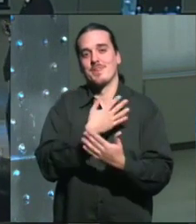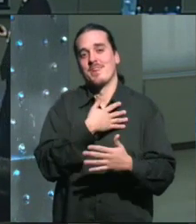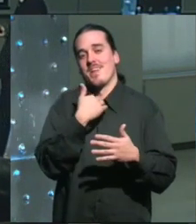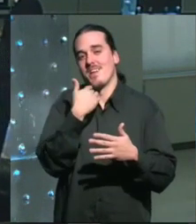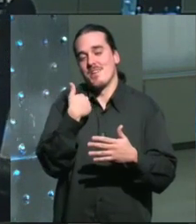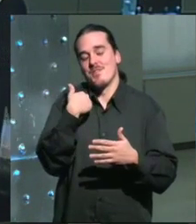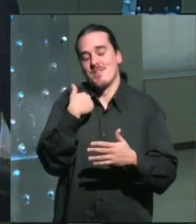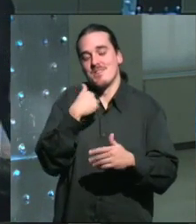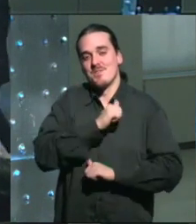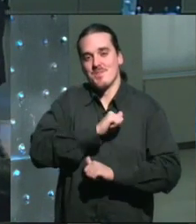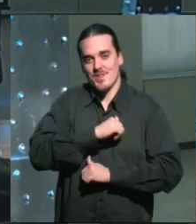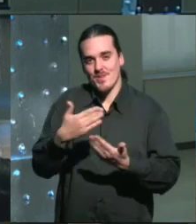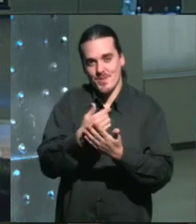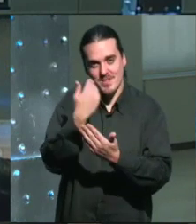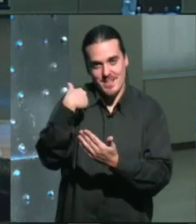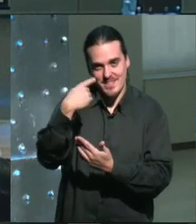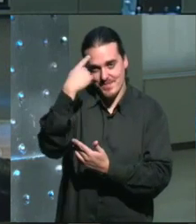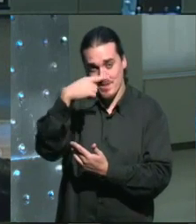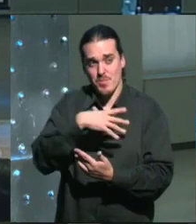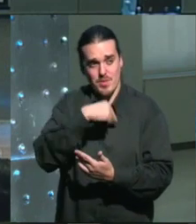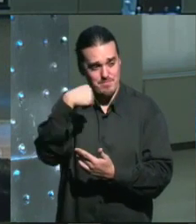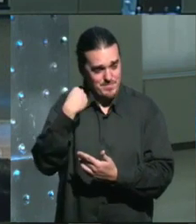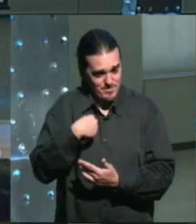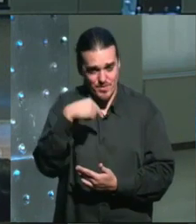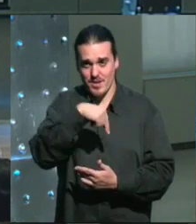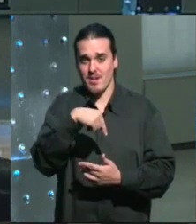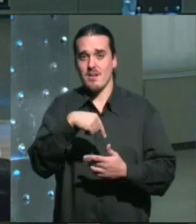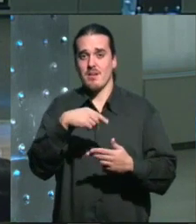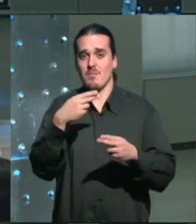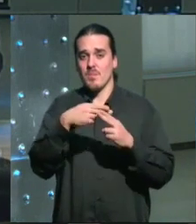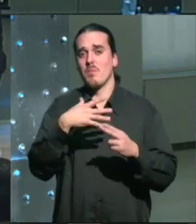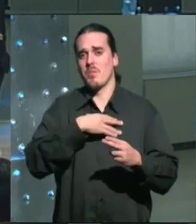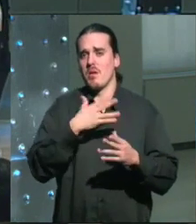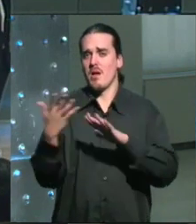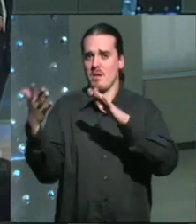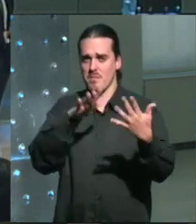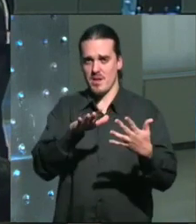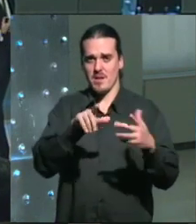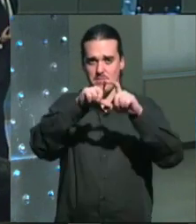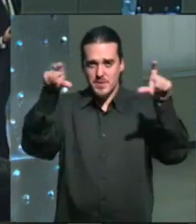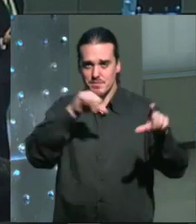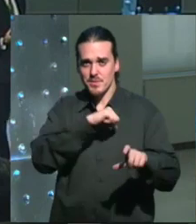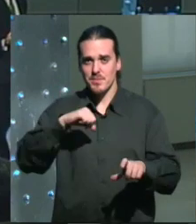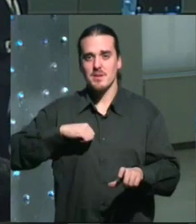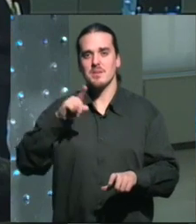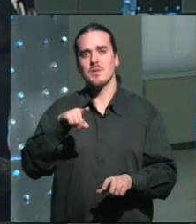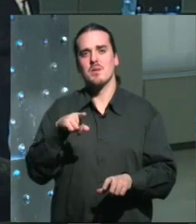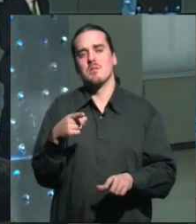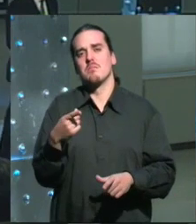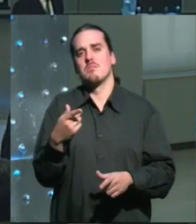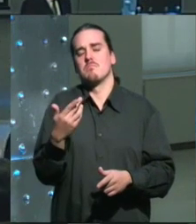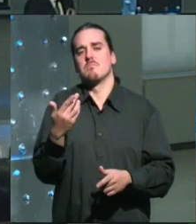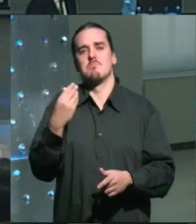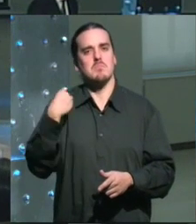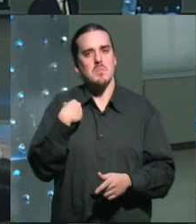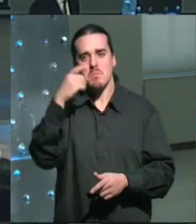absolutamente extrapolables a una empresa privada, a una institución, incluso a la capacidad de cambio que puede generar una persona en